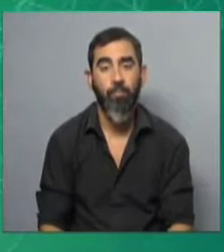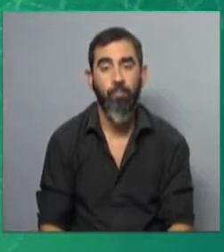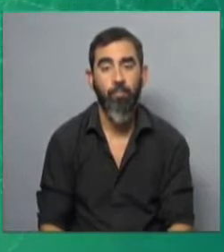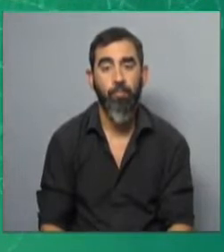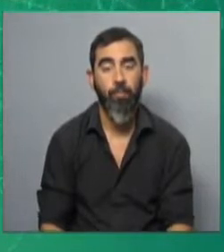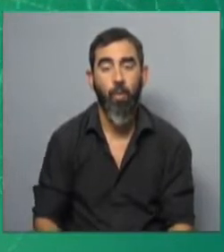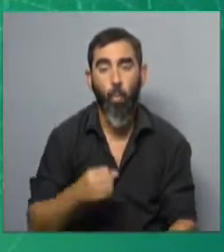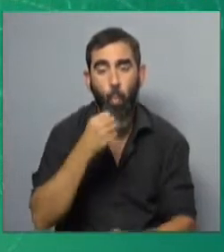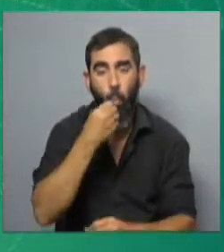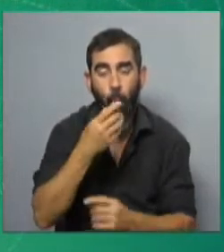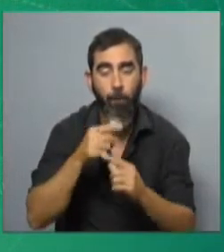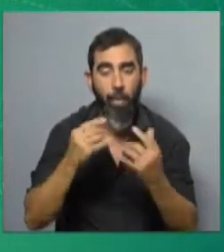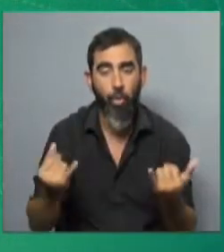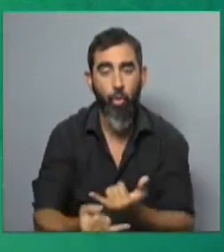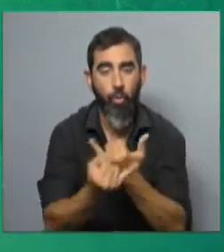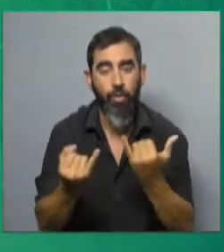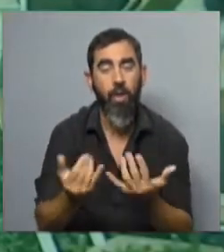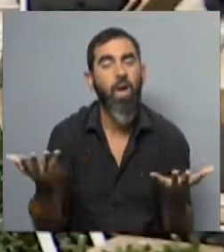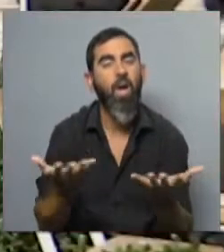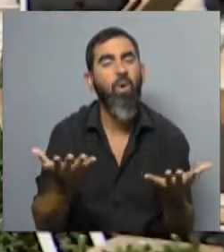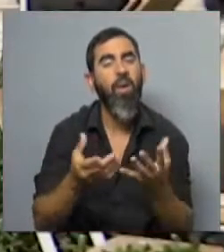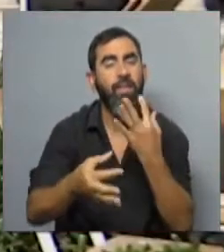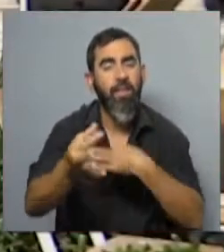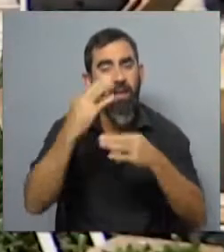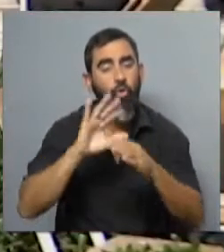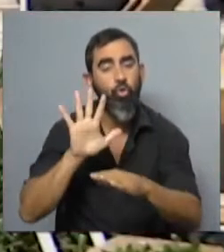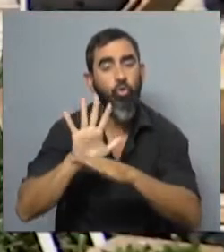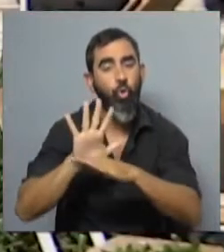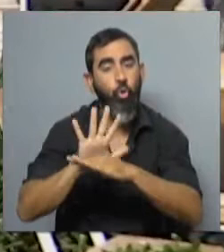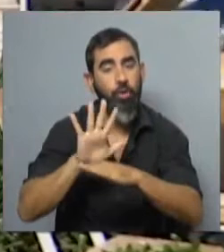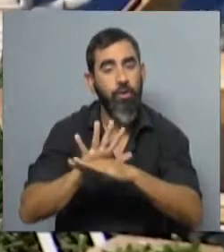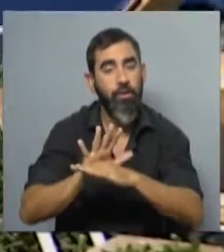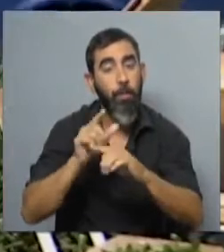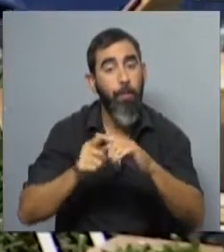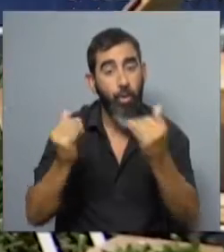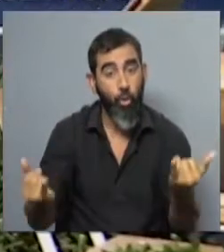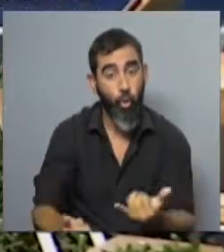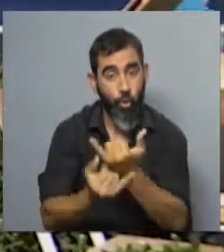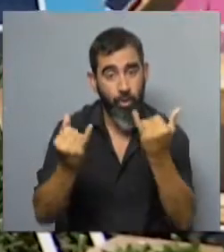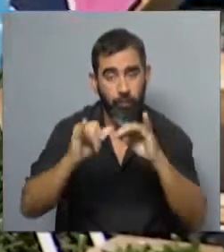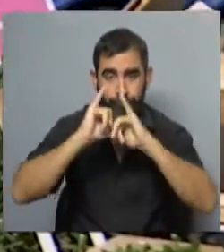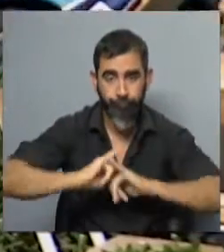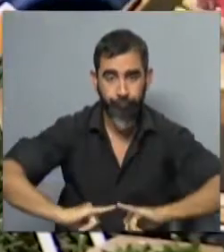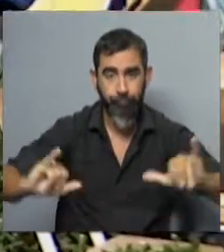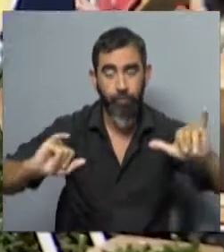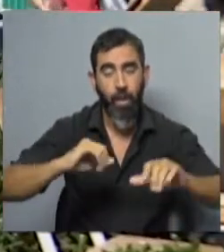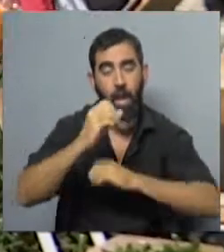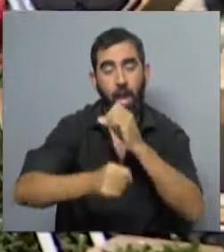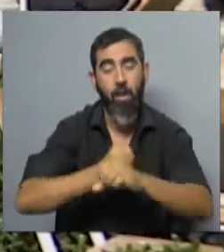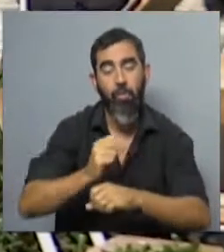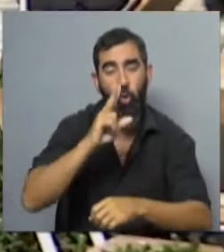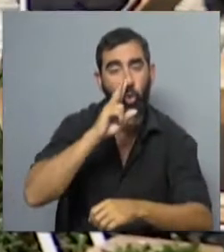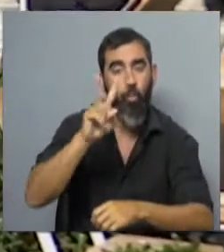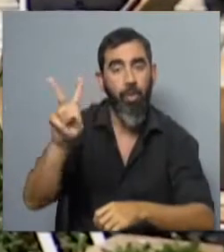Buen mediodía, Rosina. Como tú decías, nosotros nos encontramos aquí en el Teatro Solís porque en el mediodía de hoy se realizó el lanzamiento de la temporada